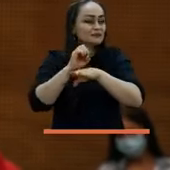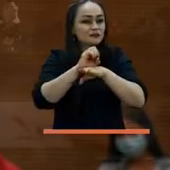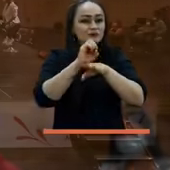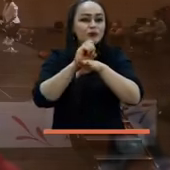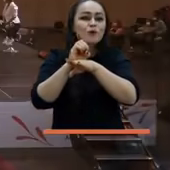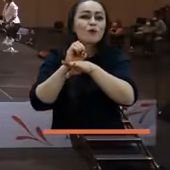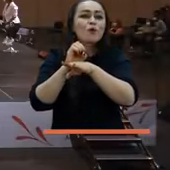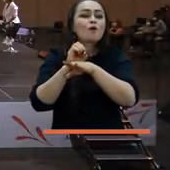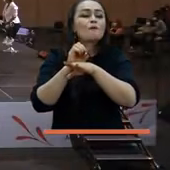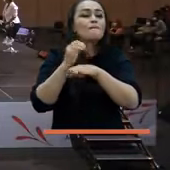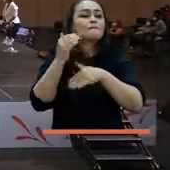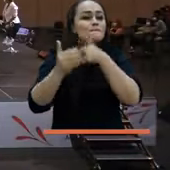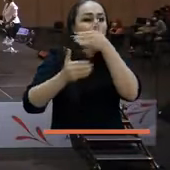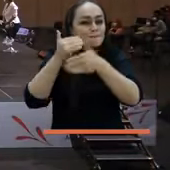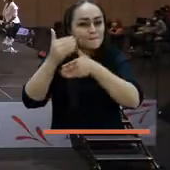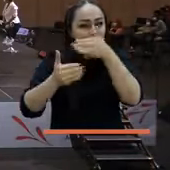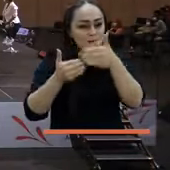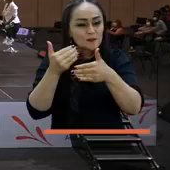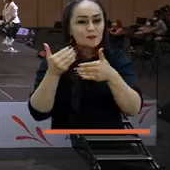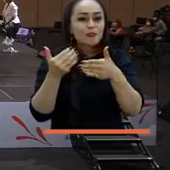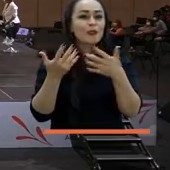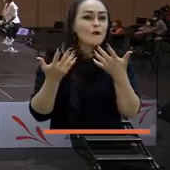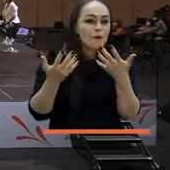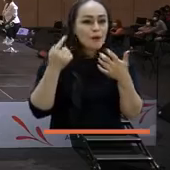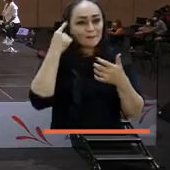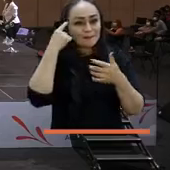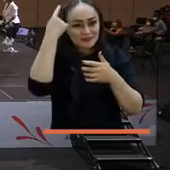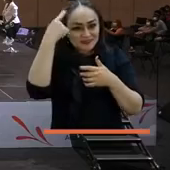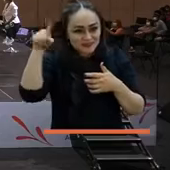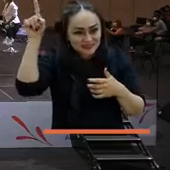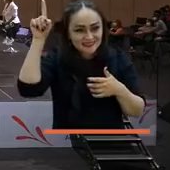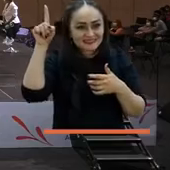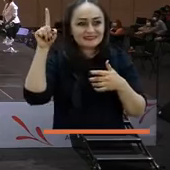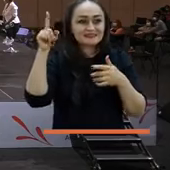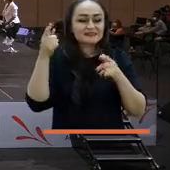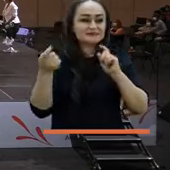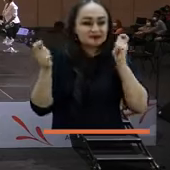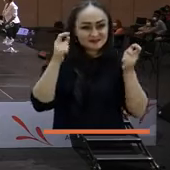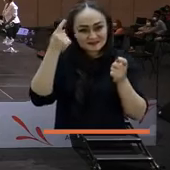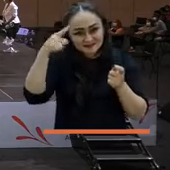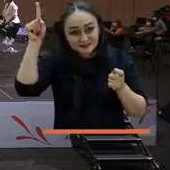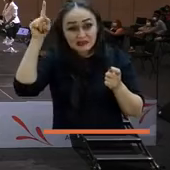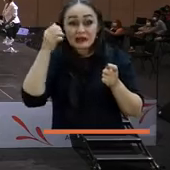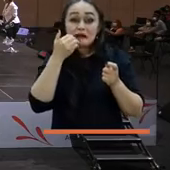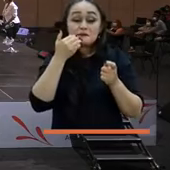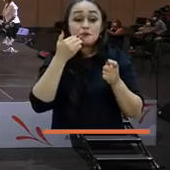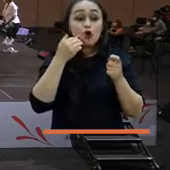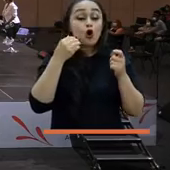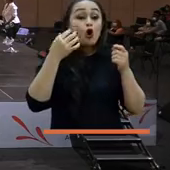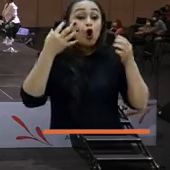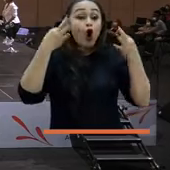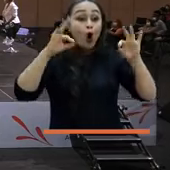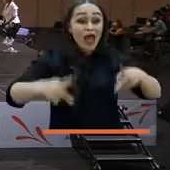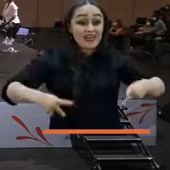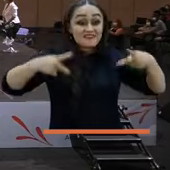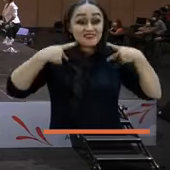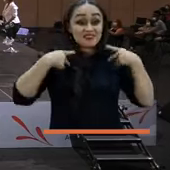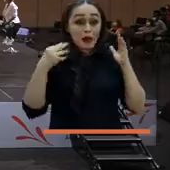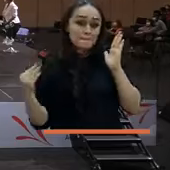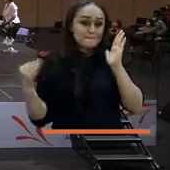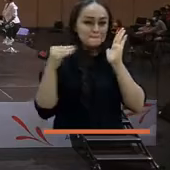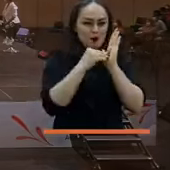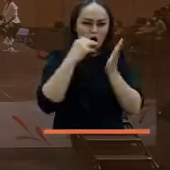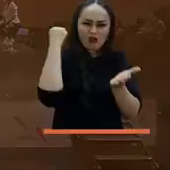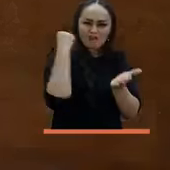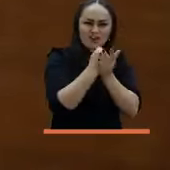formas de derribar esas sedes cosa ha sido uno de nosotros por ejemplo hemos motivado a que no nos pidan fotos en las hojas de vida eso